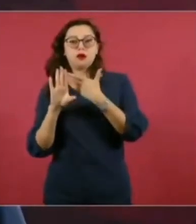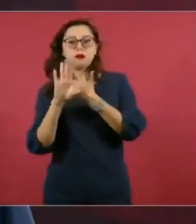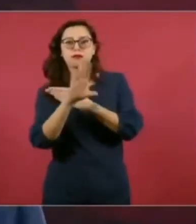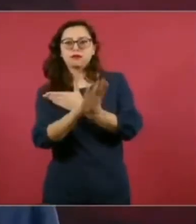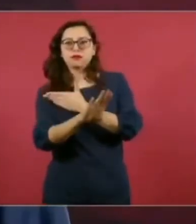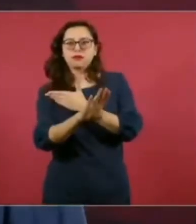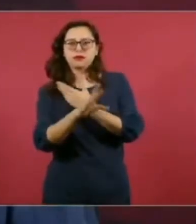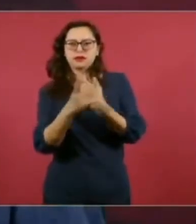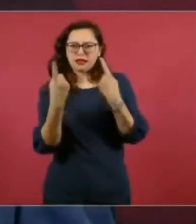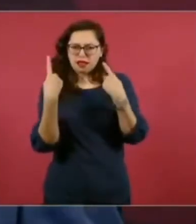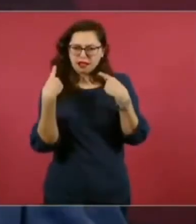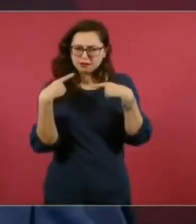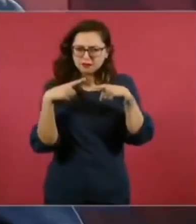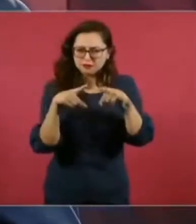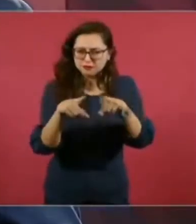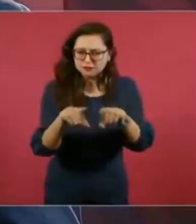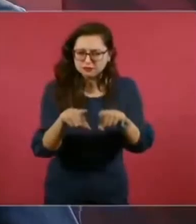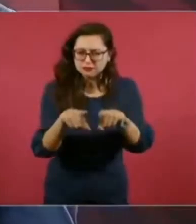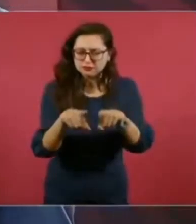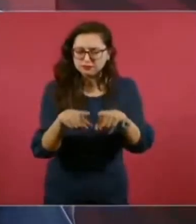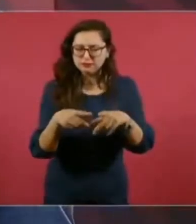de estos organismos autónomos